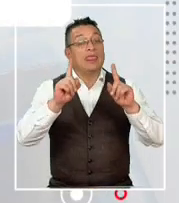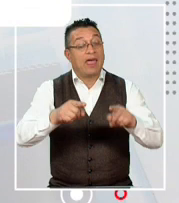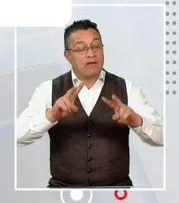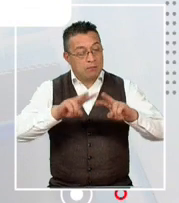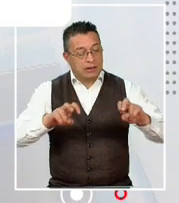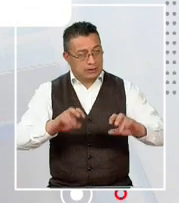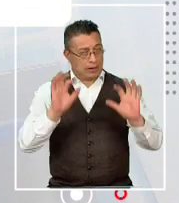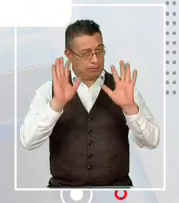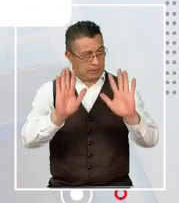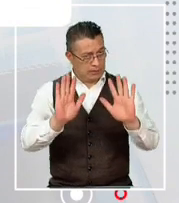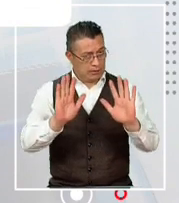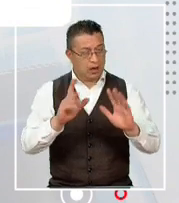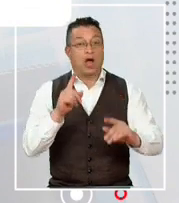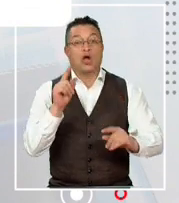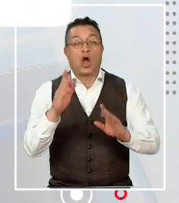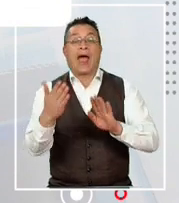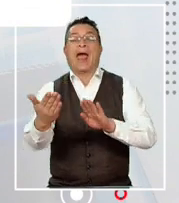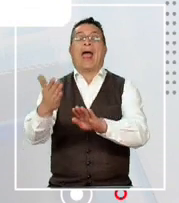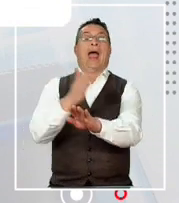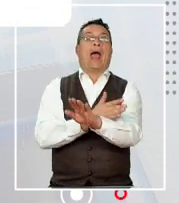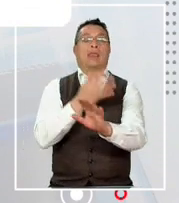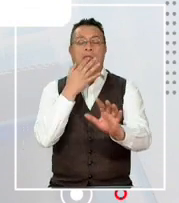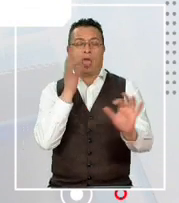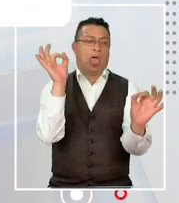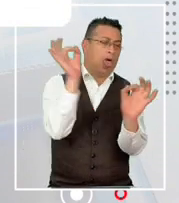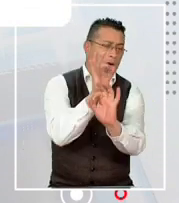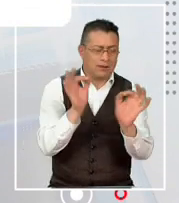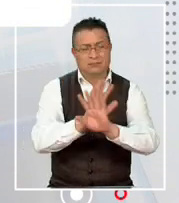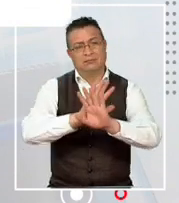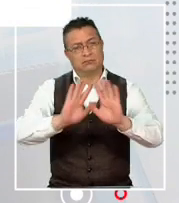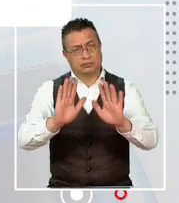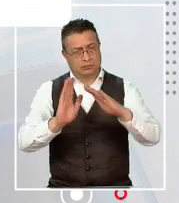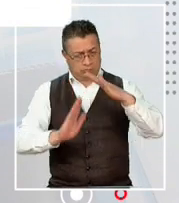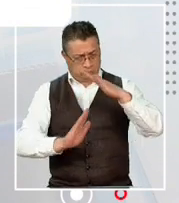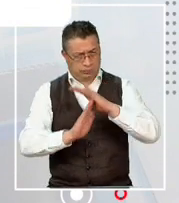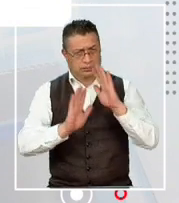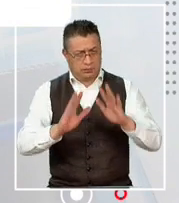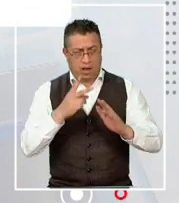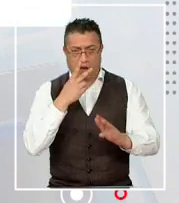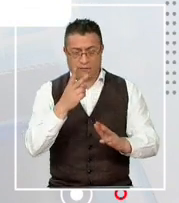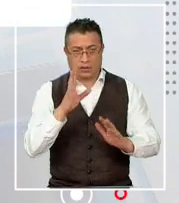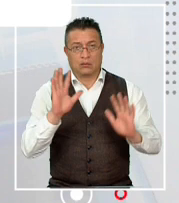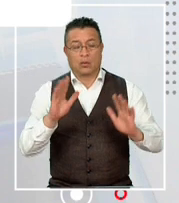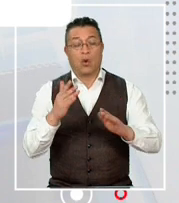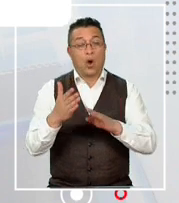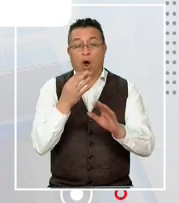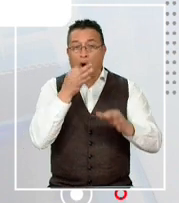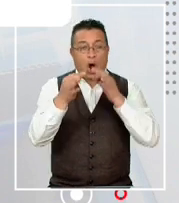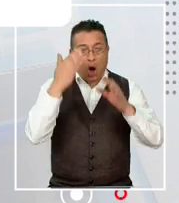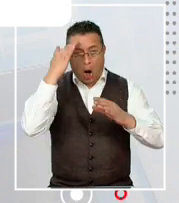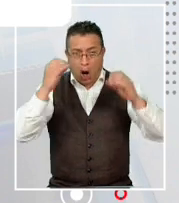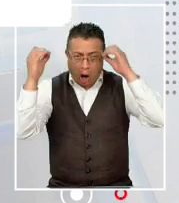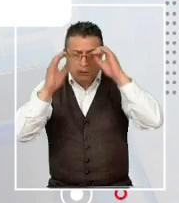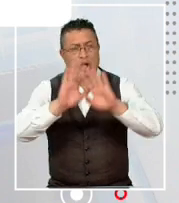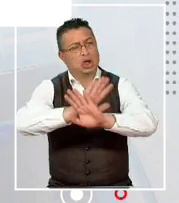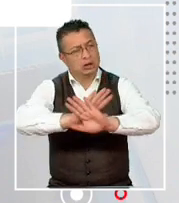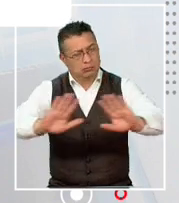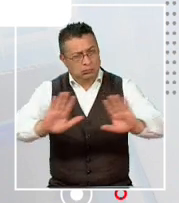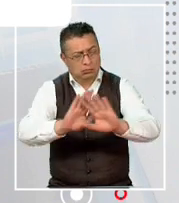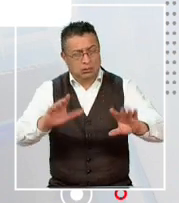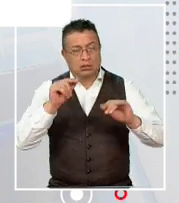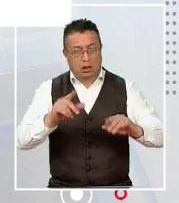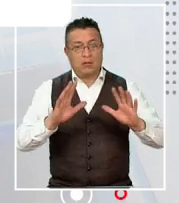bien. Entonces no es bueno en cosas que son de detalle y que ninguno de nosotros estuvo ahí. Anticipar un juicio, es bueno que la